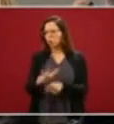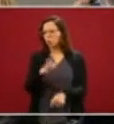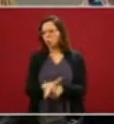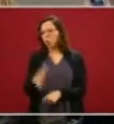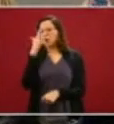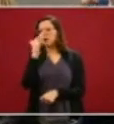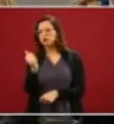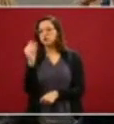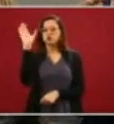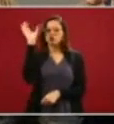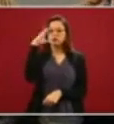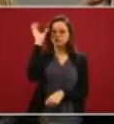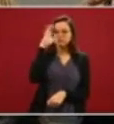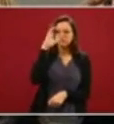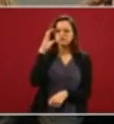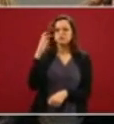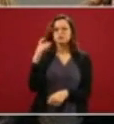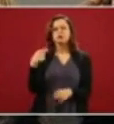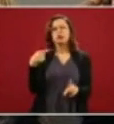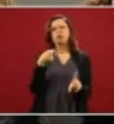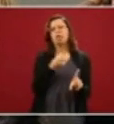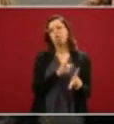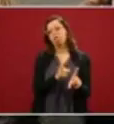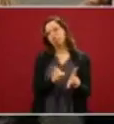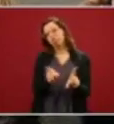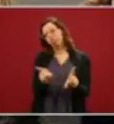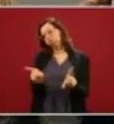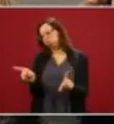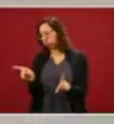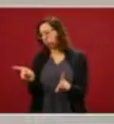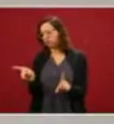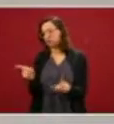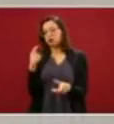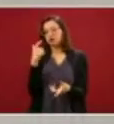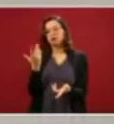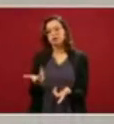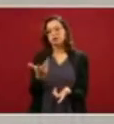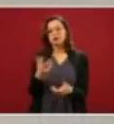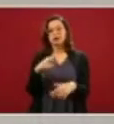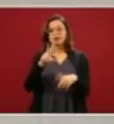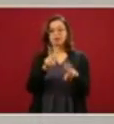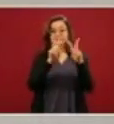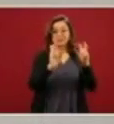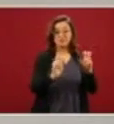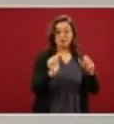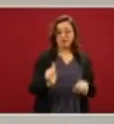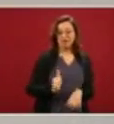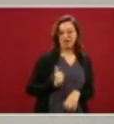base científica, se desvirtúan porque se intenta llevar este tema a la